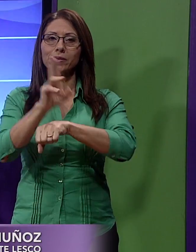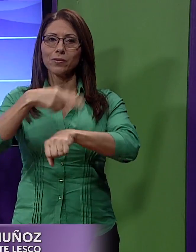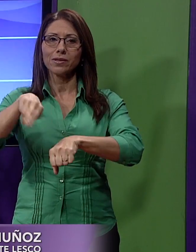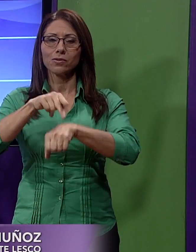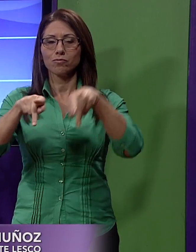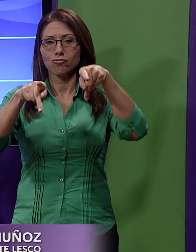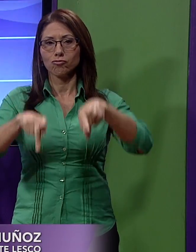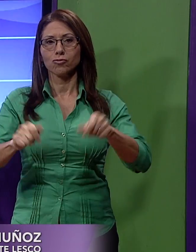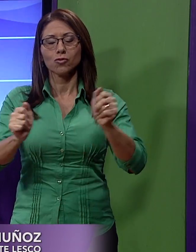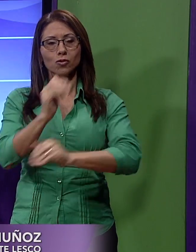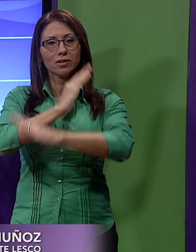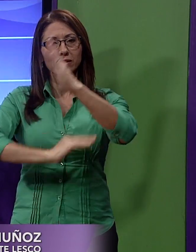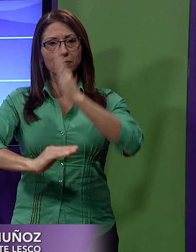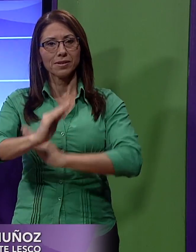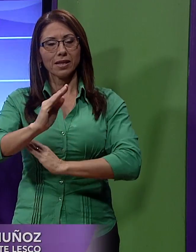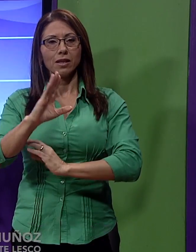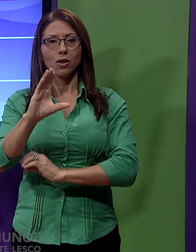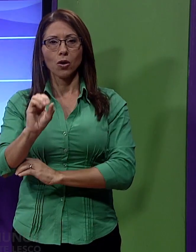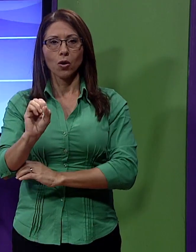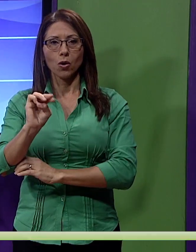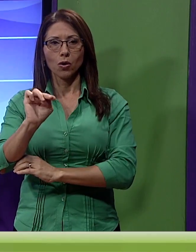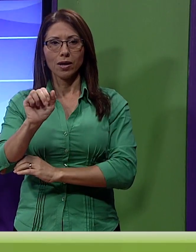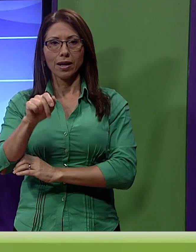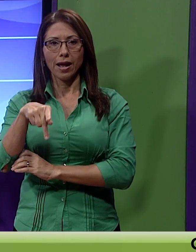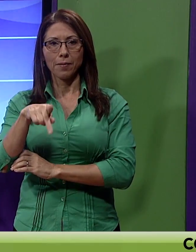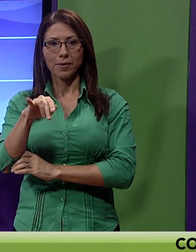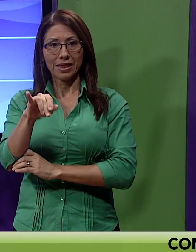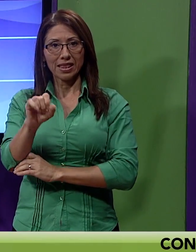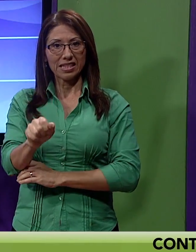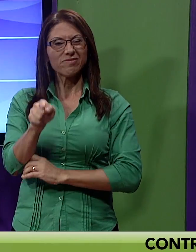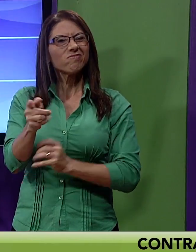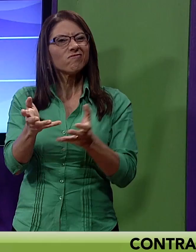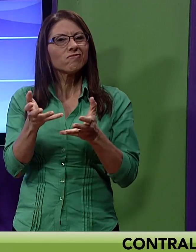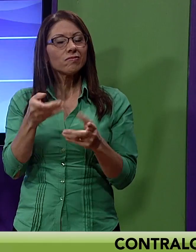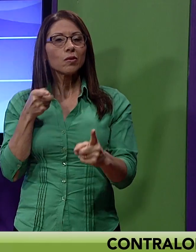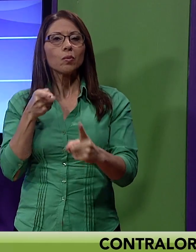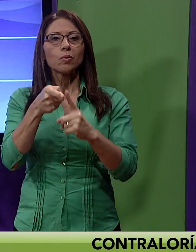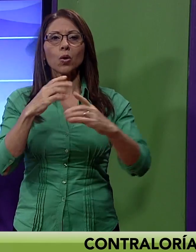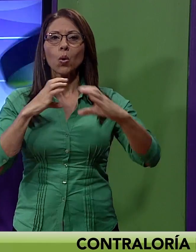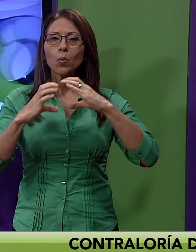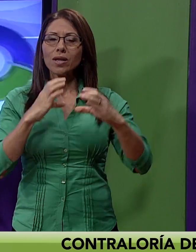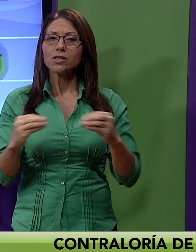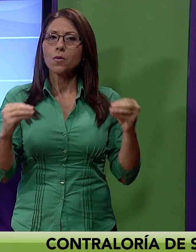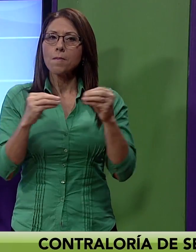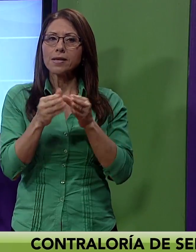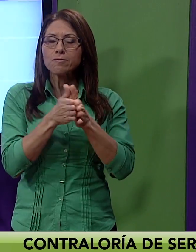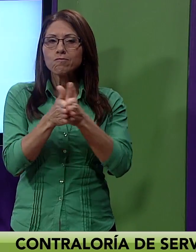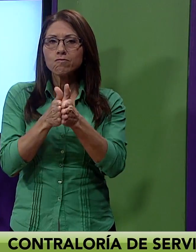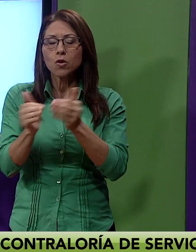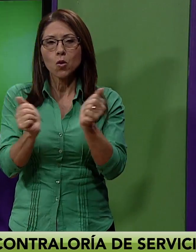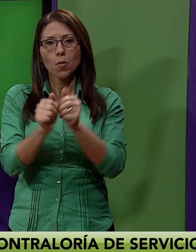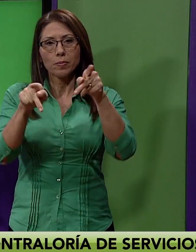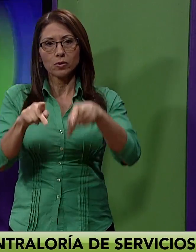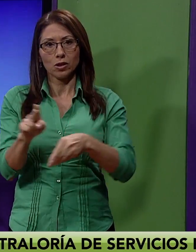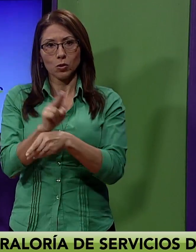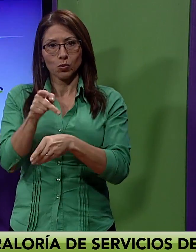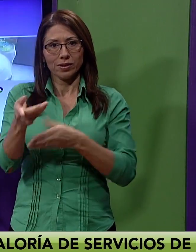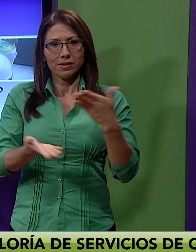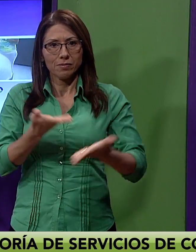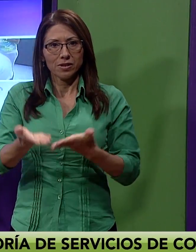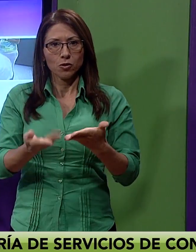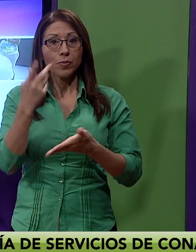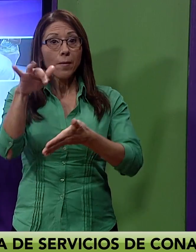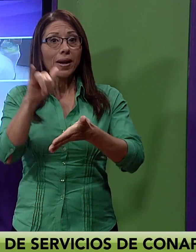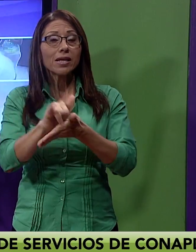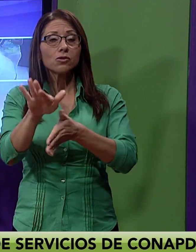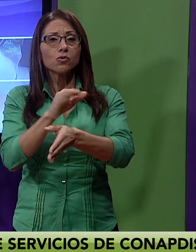de Personas con Discapacidad, CONAPDIS, busca mantener una comunicación más eficaz con sus usuarios. Y para esto,